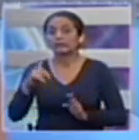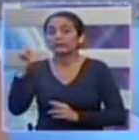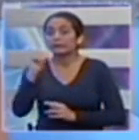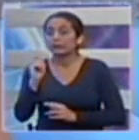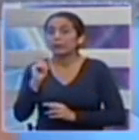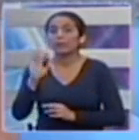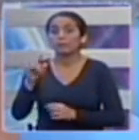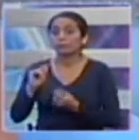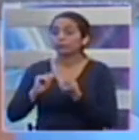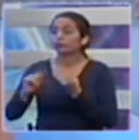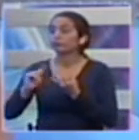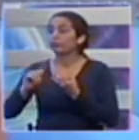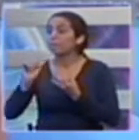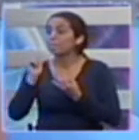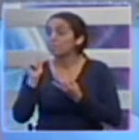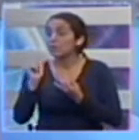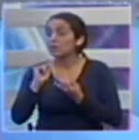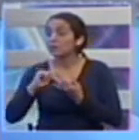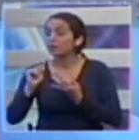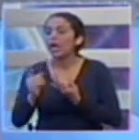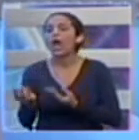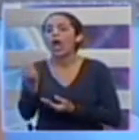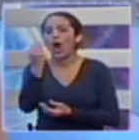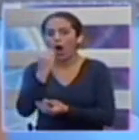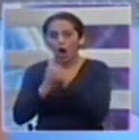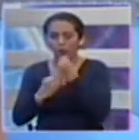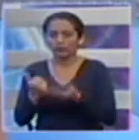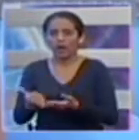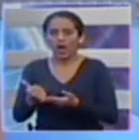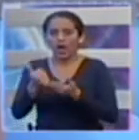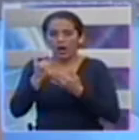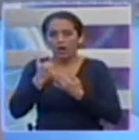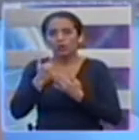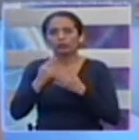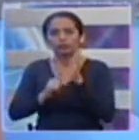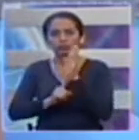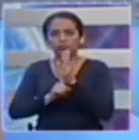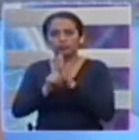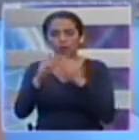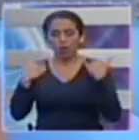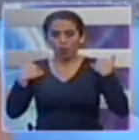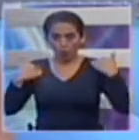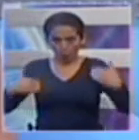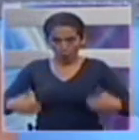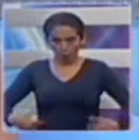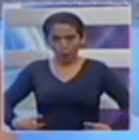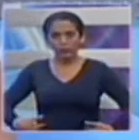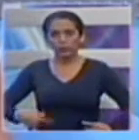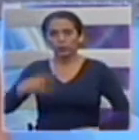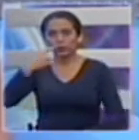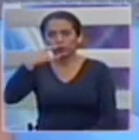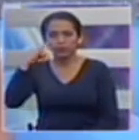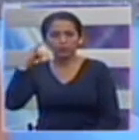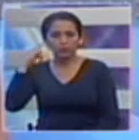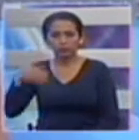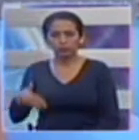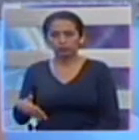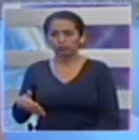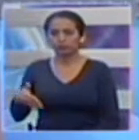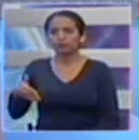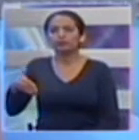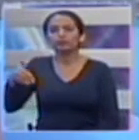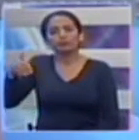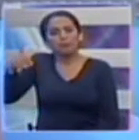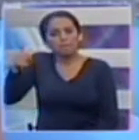superalimentos, alimentos necesarios para el desarrollo de un niño, de un adolescente, que simplemente vayan a hacer que en sus estudios